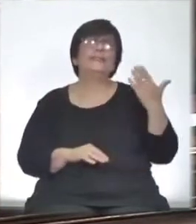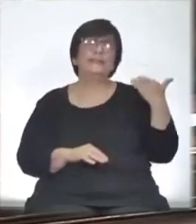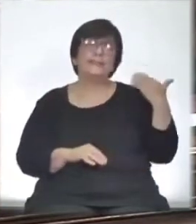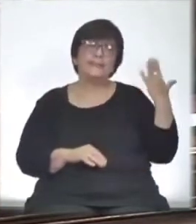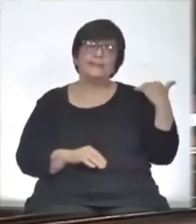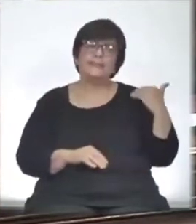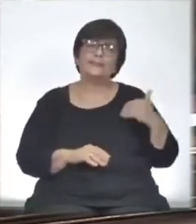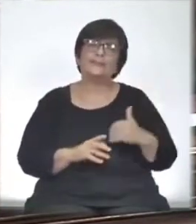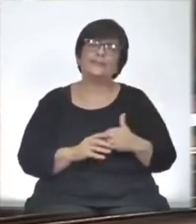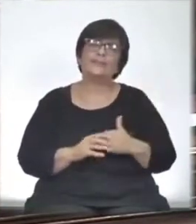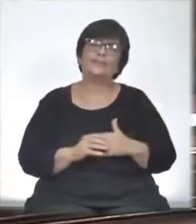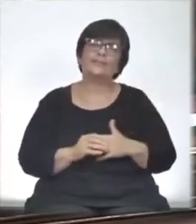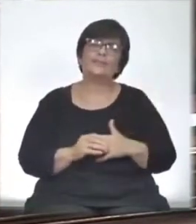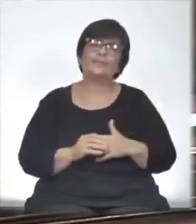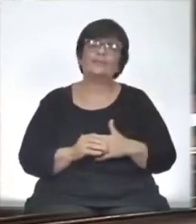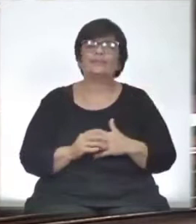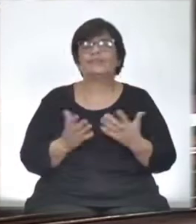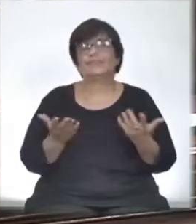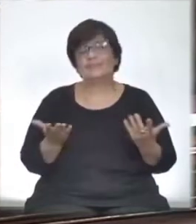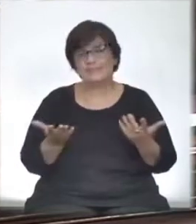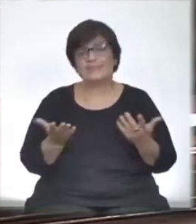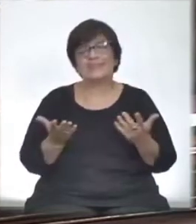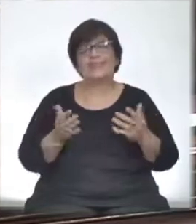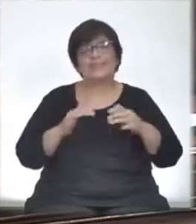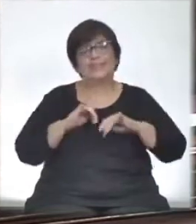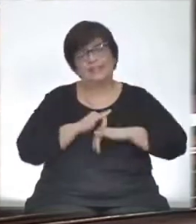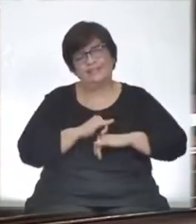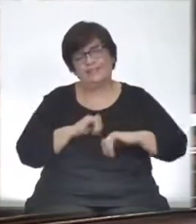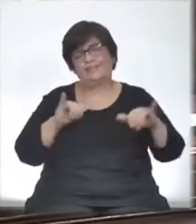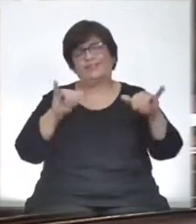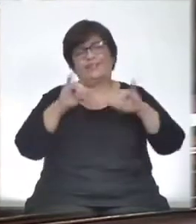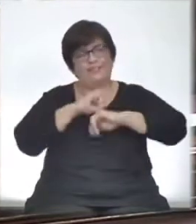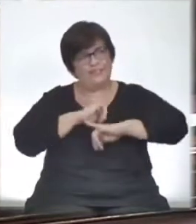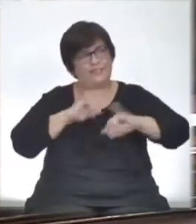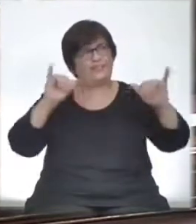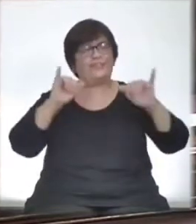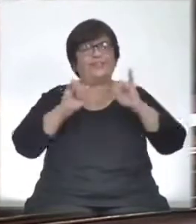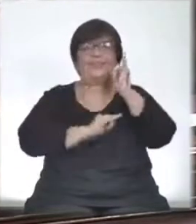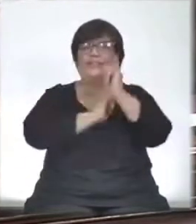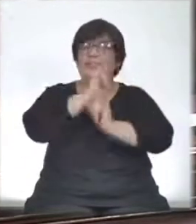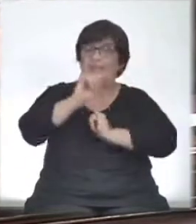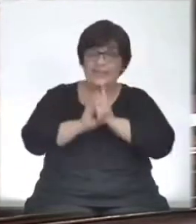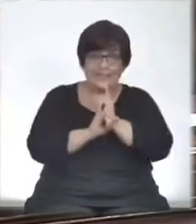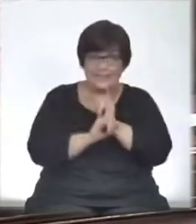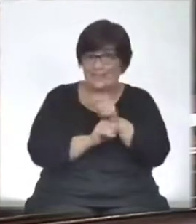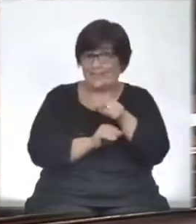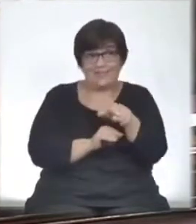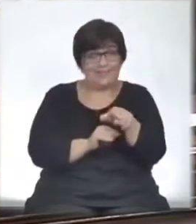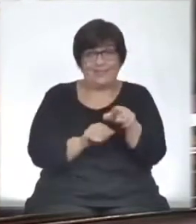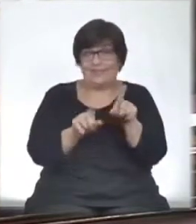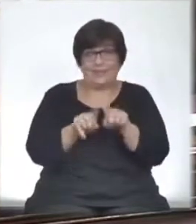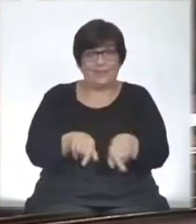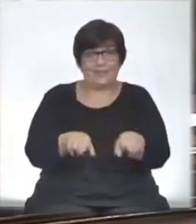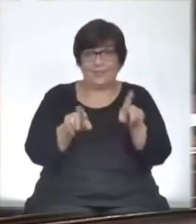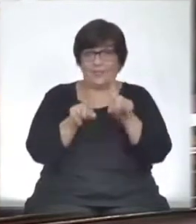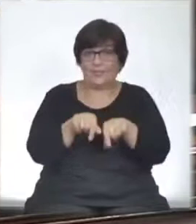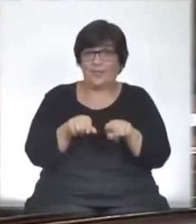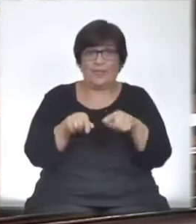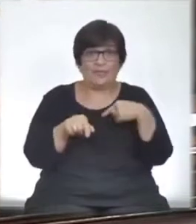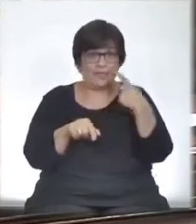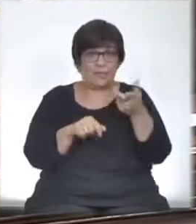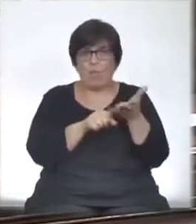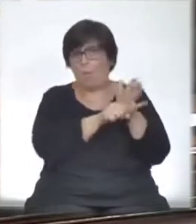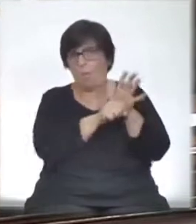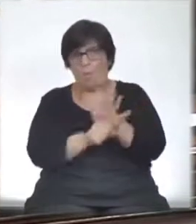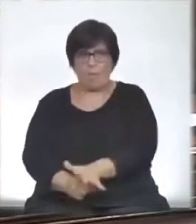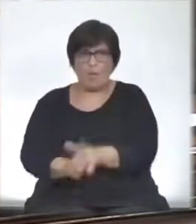cuando al solaz de campañas internacionales, tan internacional como fue luego la reacción de la